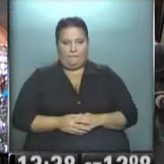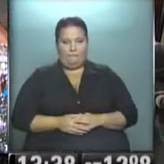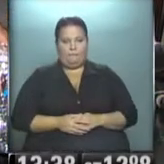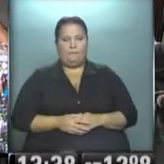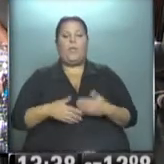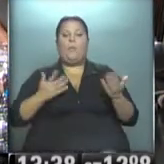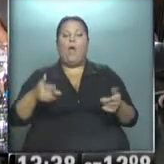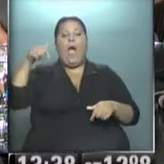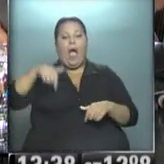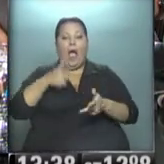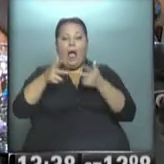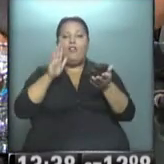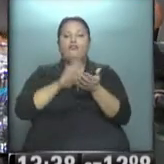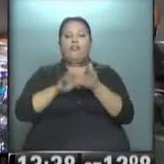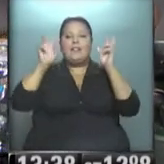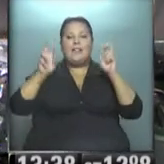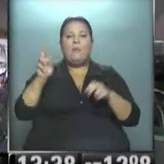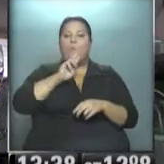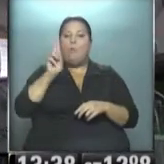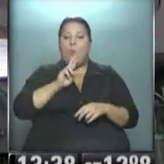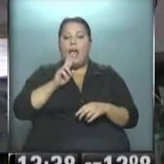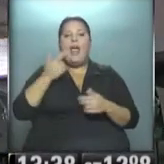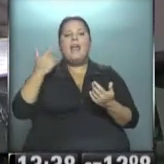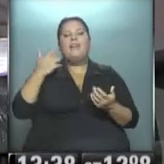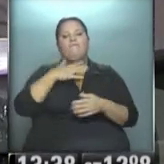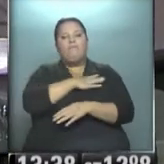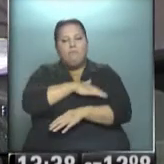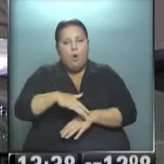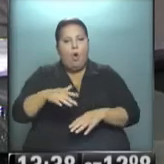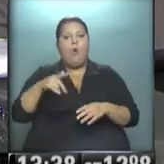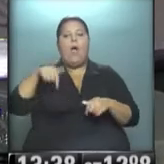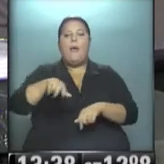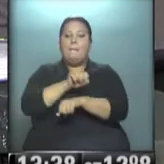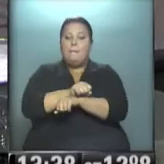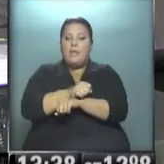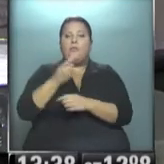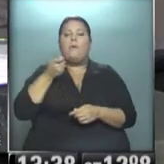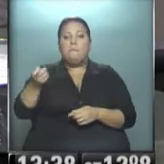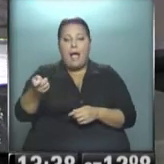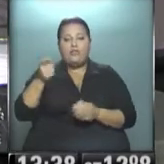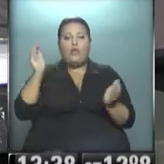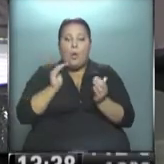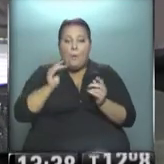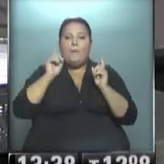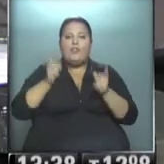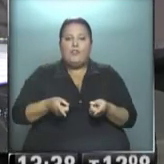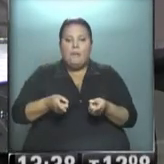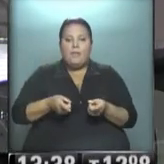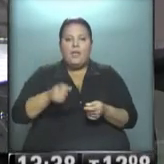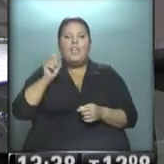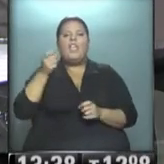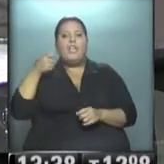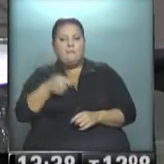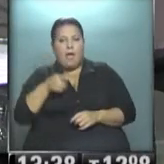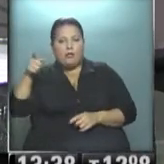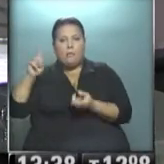vamos a ocuparnos ahora del caso de una joven en situación de vulnerabilidad que está presa por el asesinato de su bebé pero que cometió su